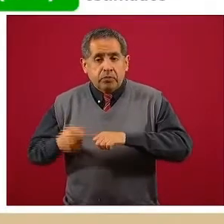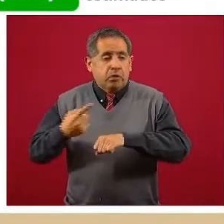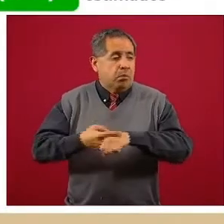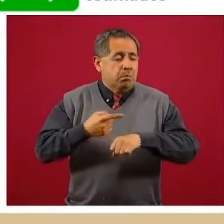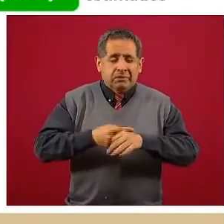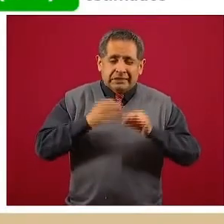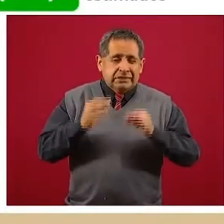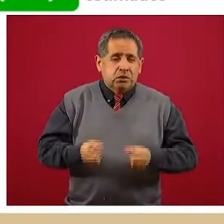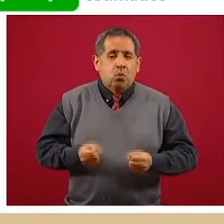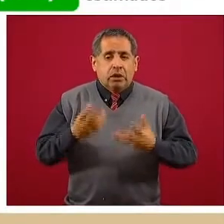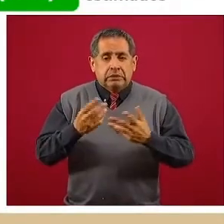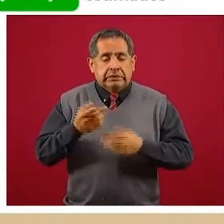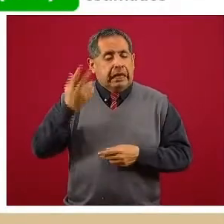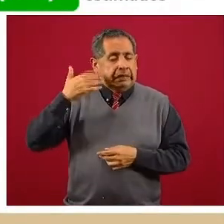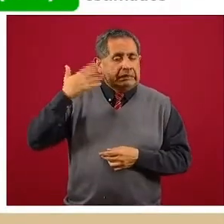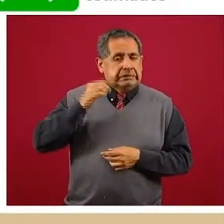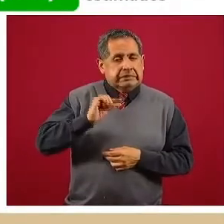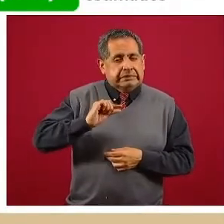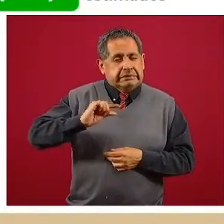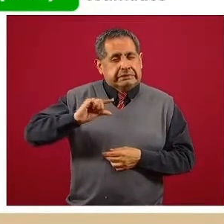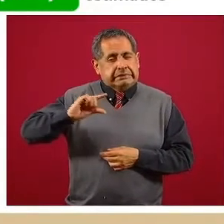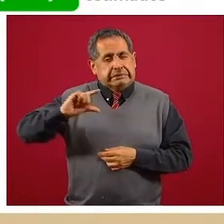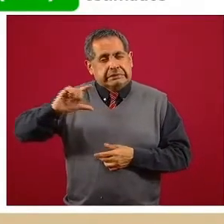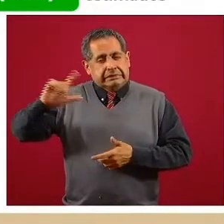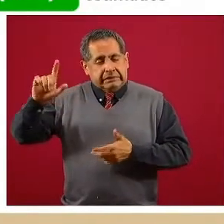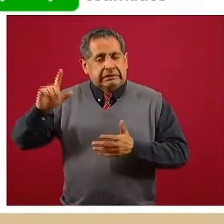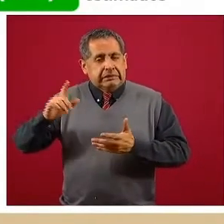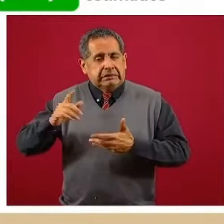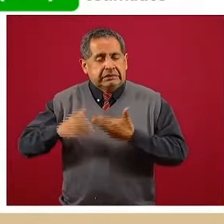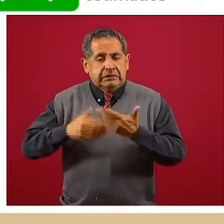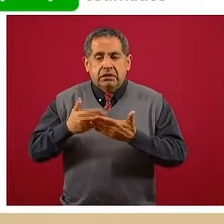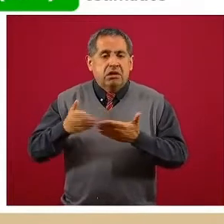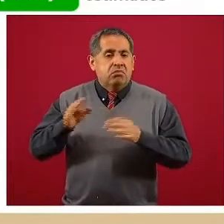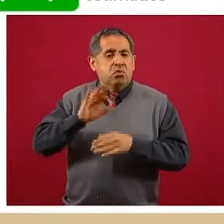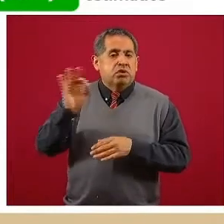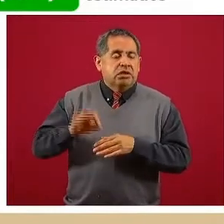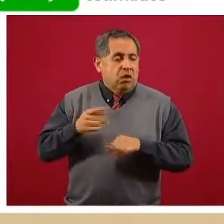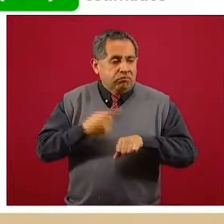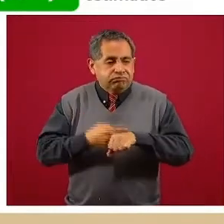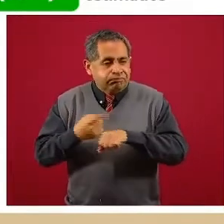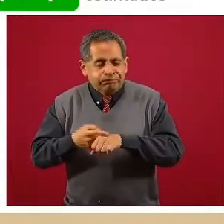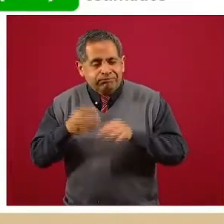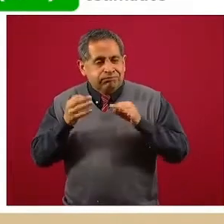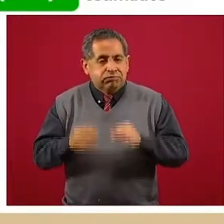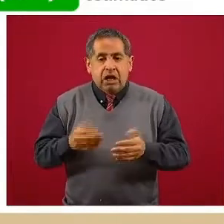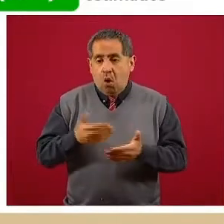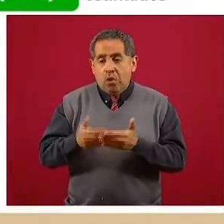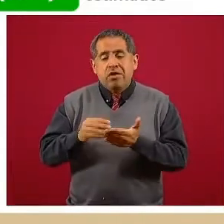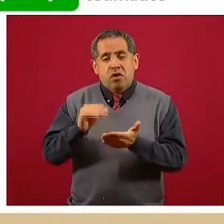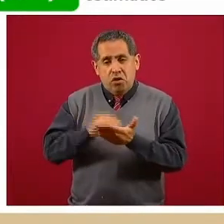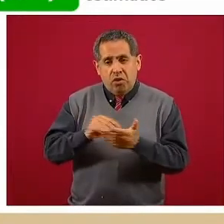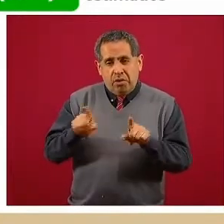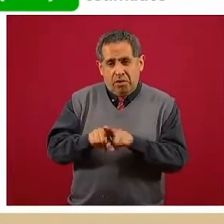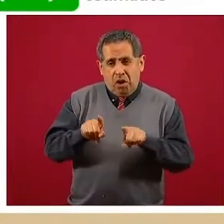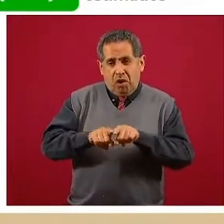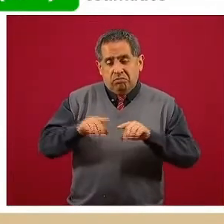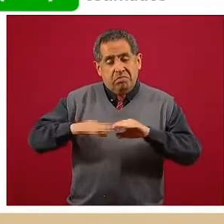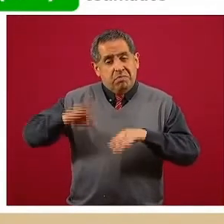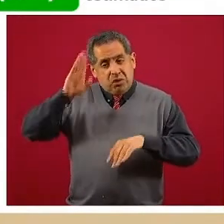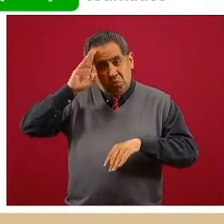prácticamente también se fue incrementando en esa misma medida, y es un porcentaje de positividad que en estos momentos todavía se encuentra